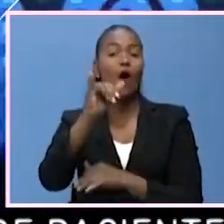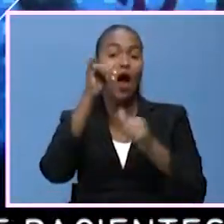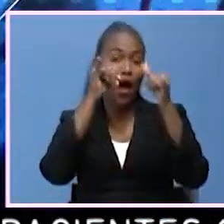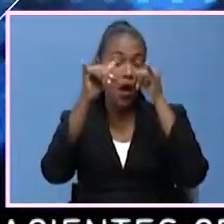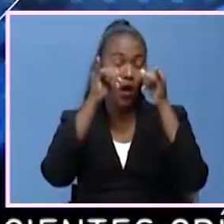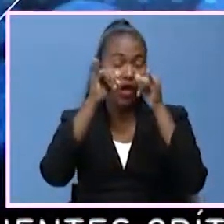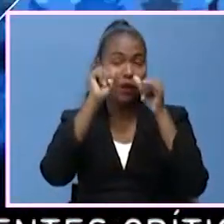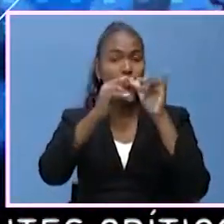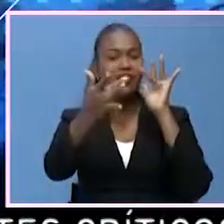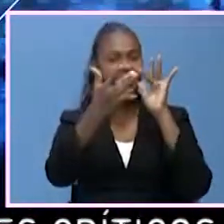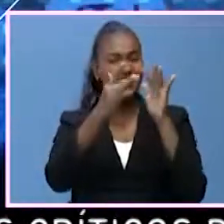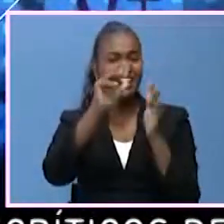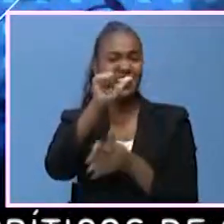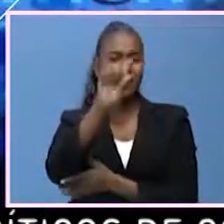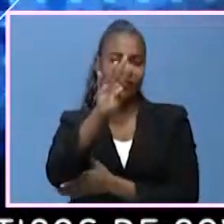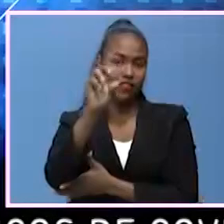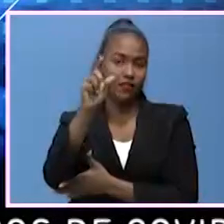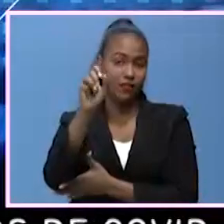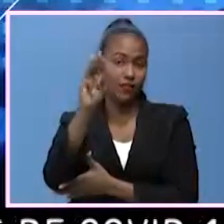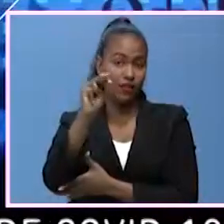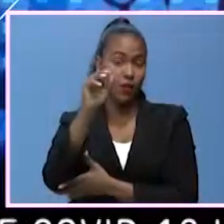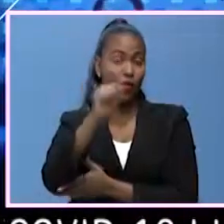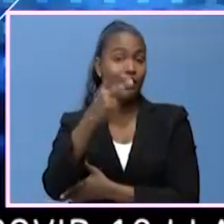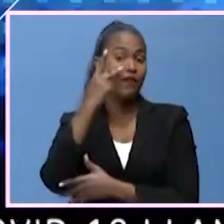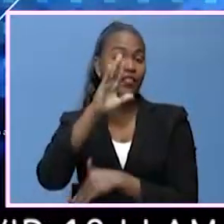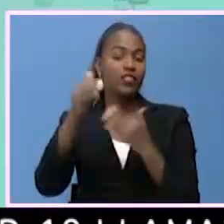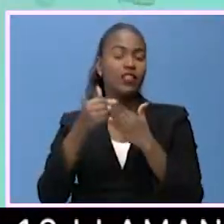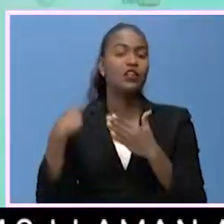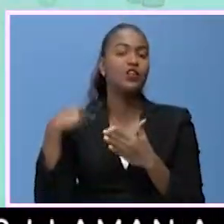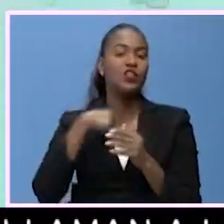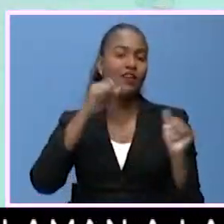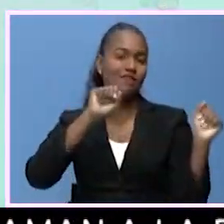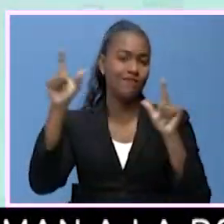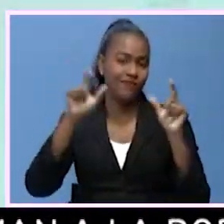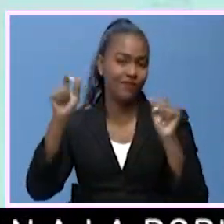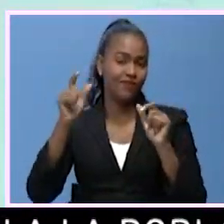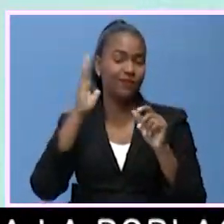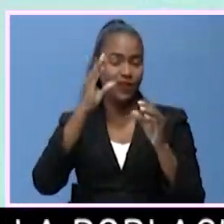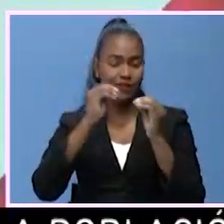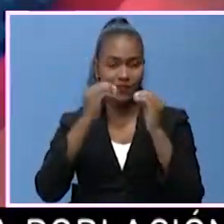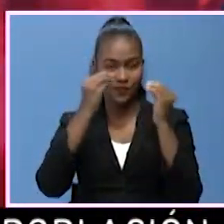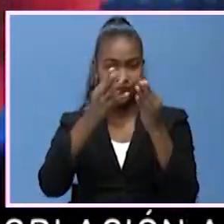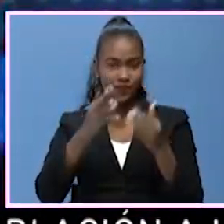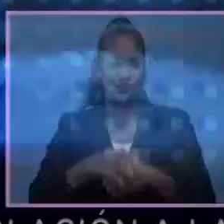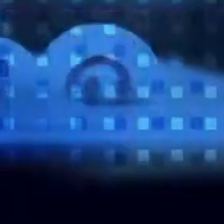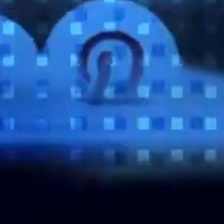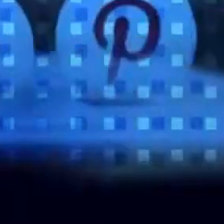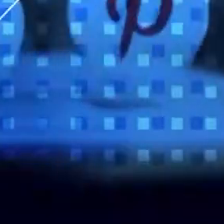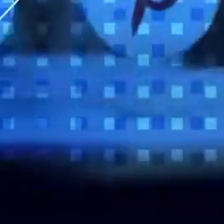YouTube. Conecte con canal4rd.com. Toda nuestra programación en vivo. Ya regresamos.